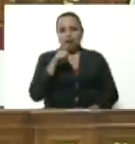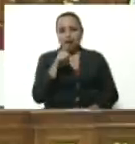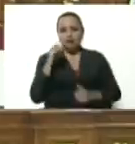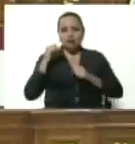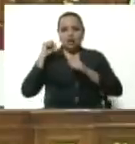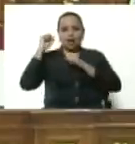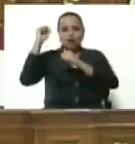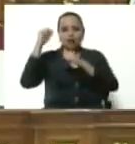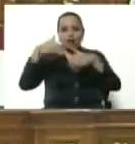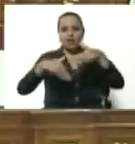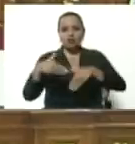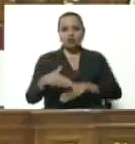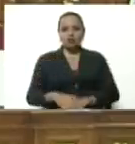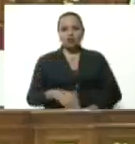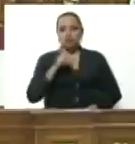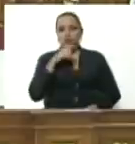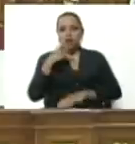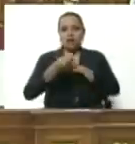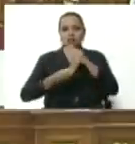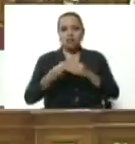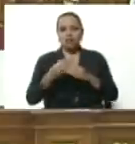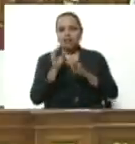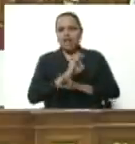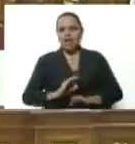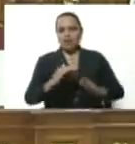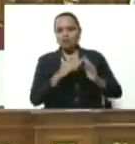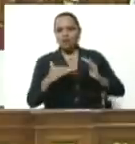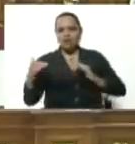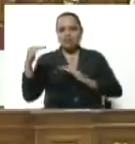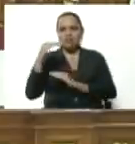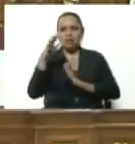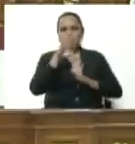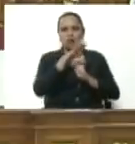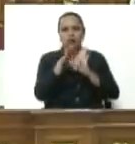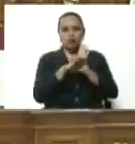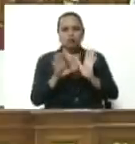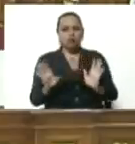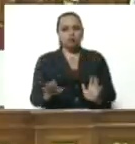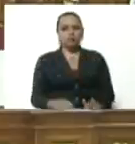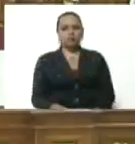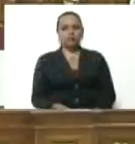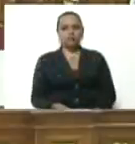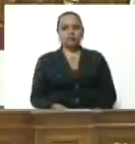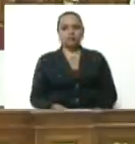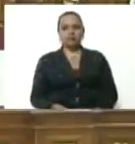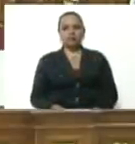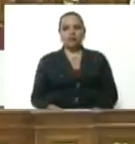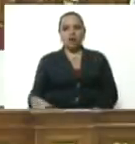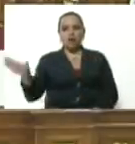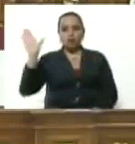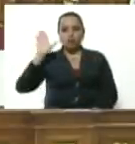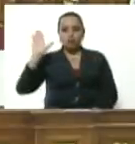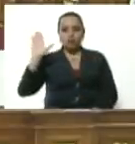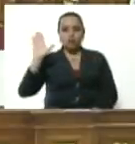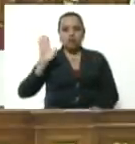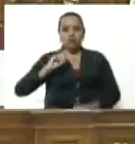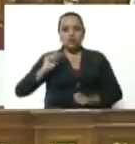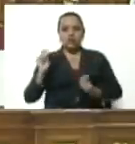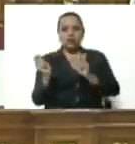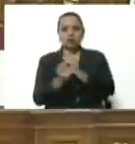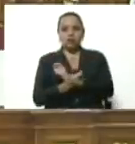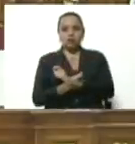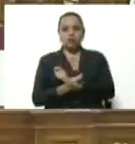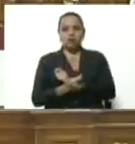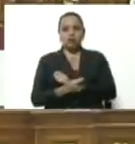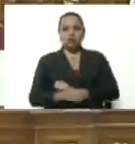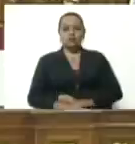Ahí no estábamos sometiendo nada por encima de esta constitución. Y la juramentación se convertía en